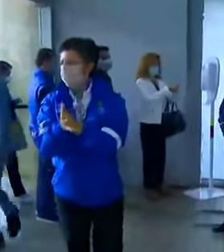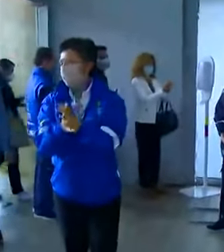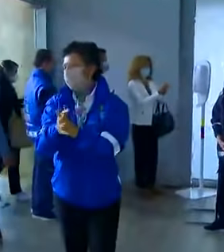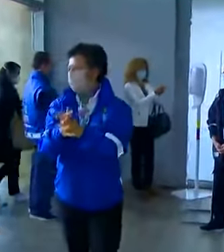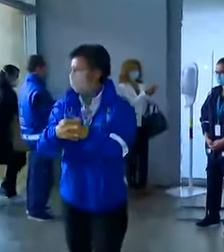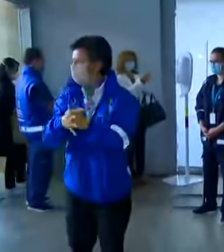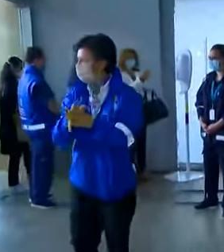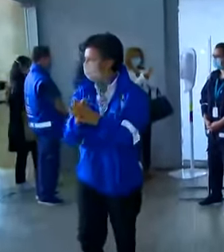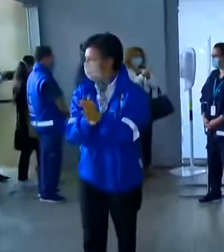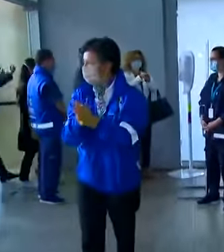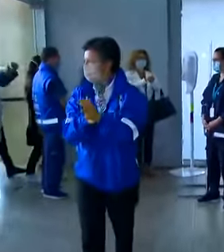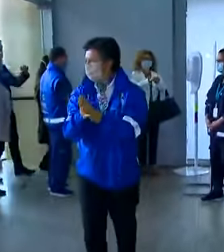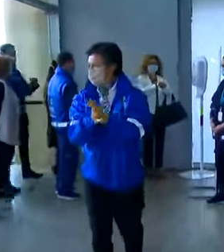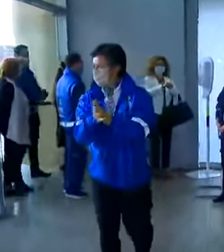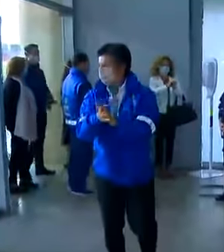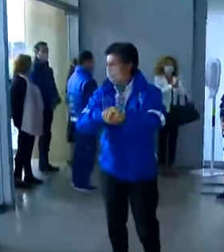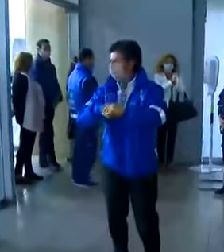Llévamelo ahí.